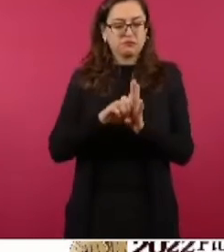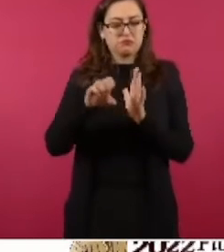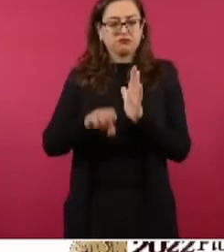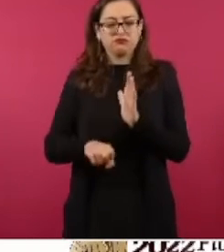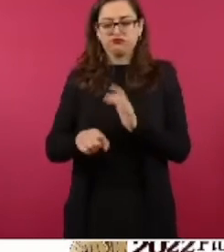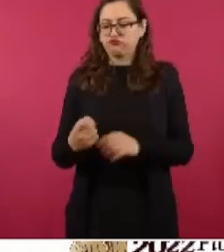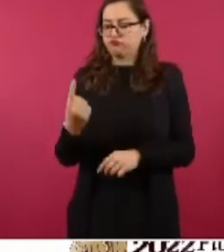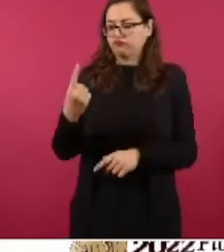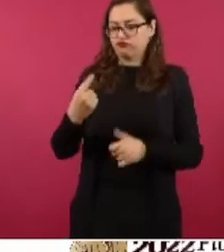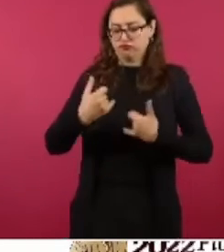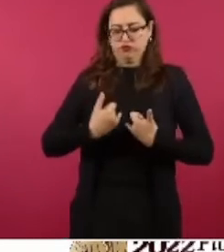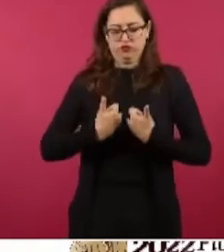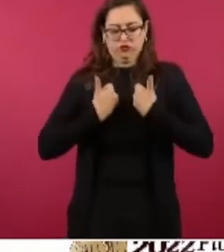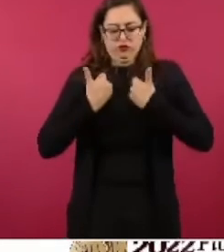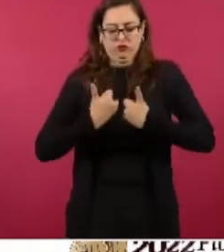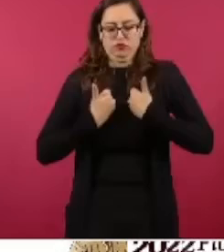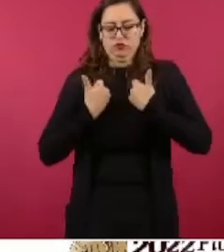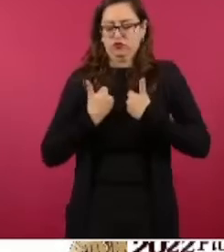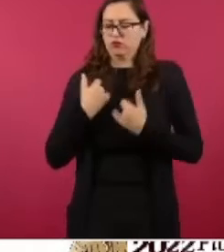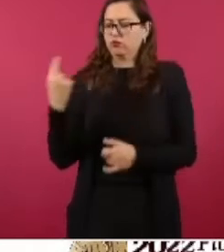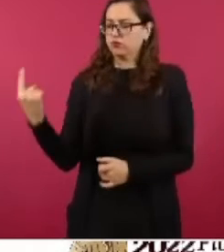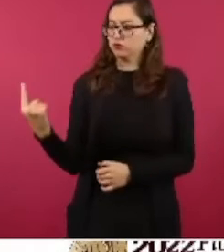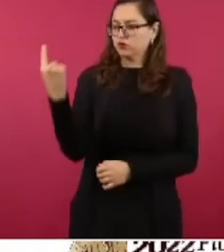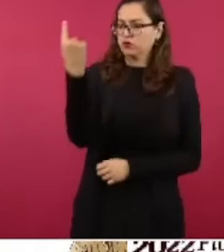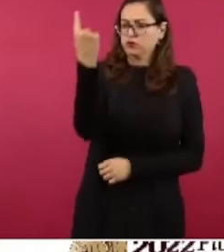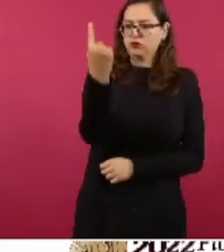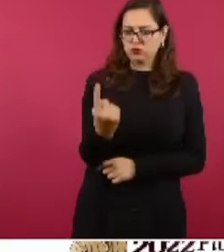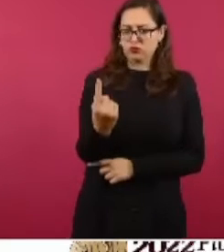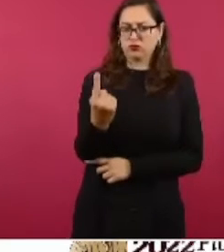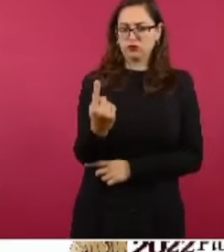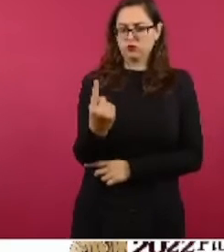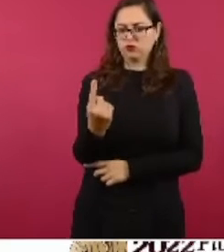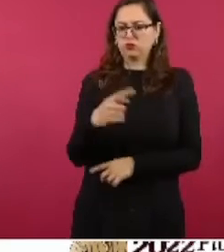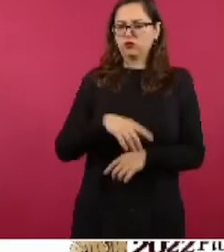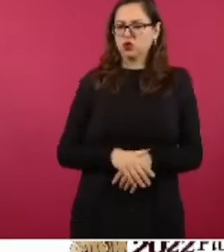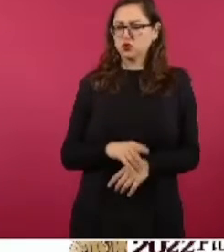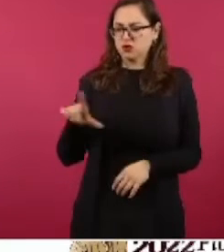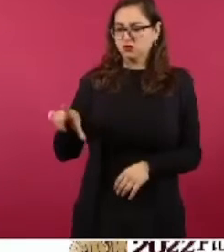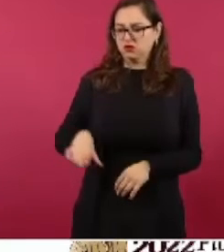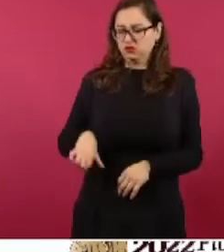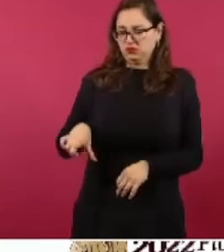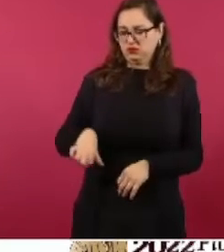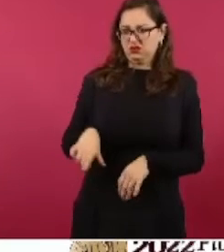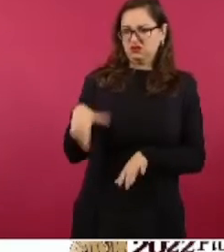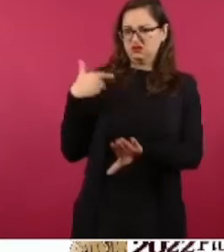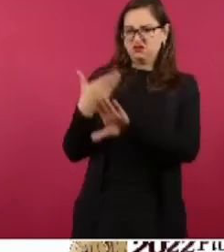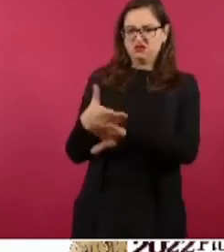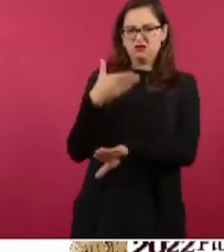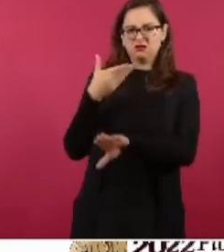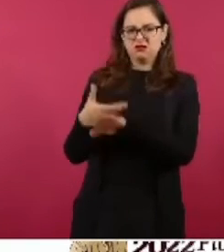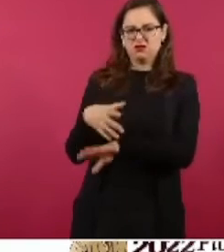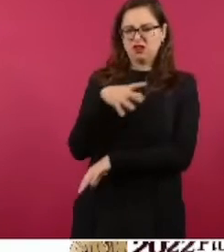en vez de ser tratado con desprecio